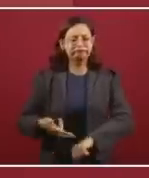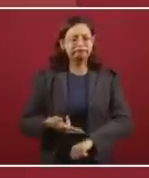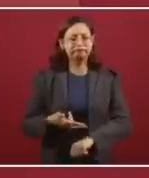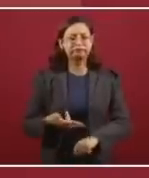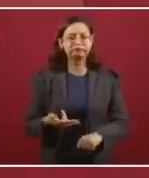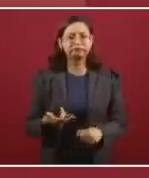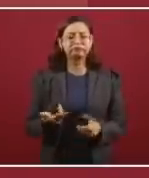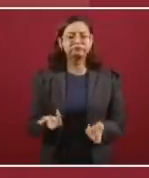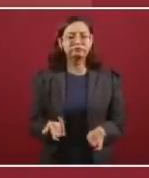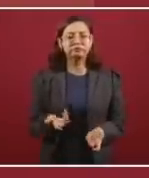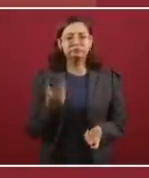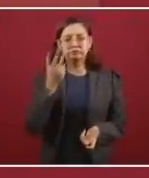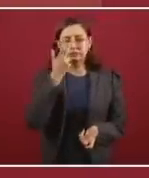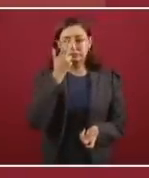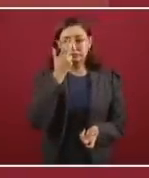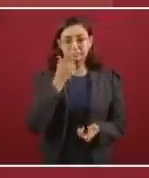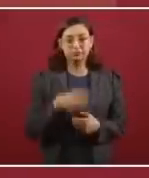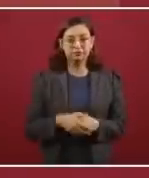y